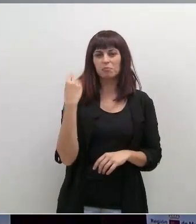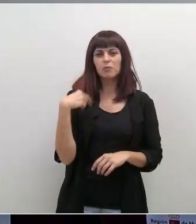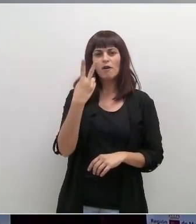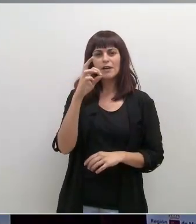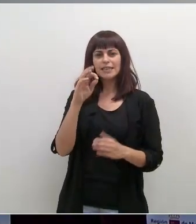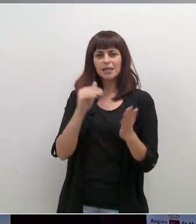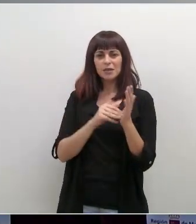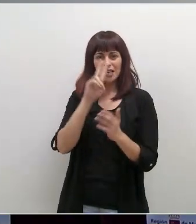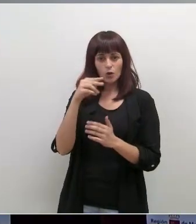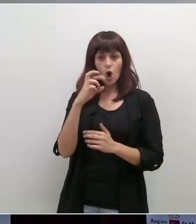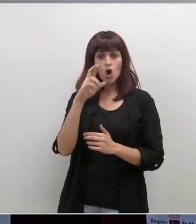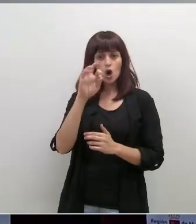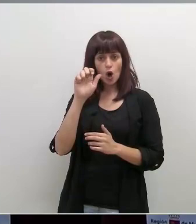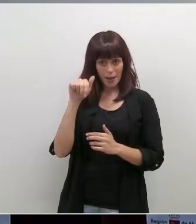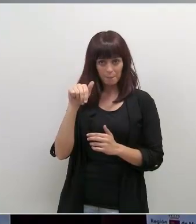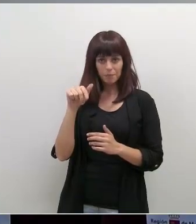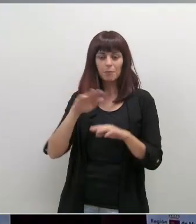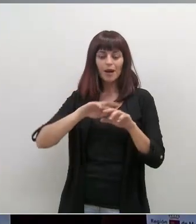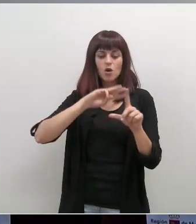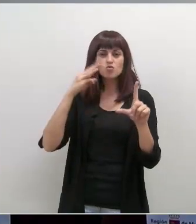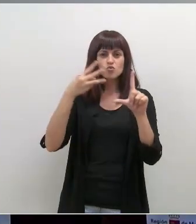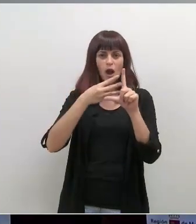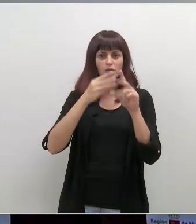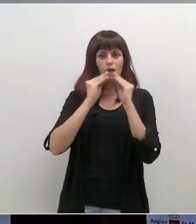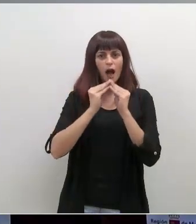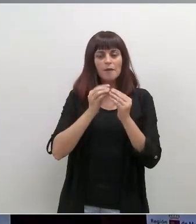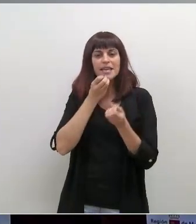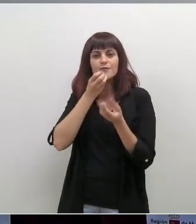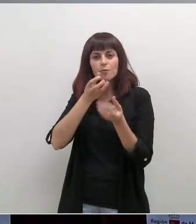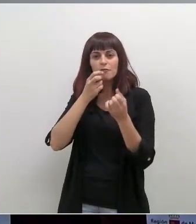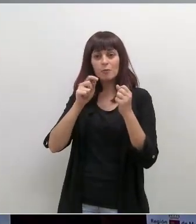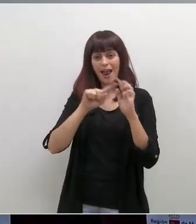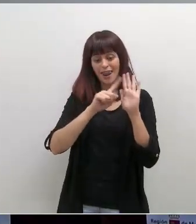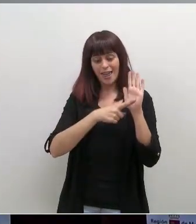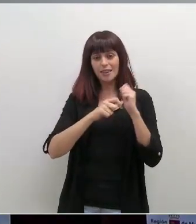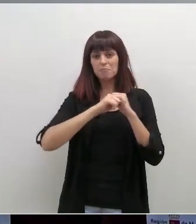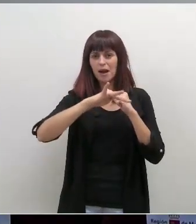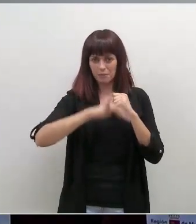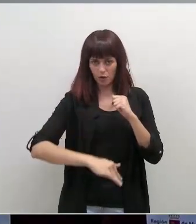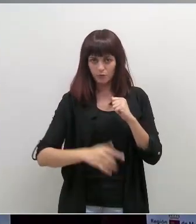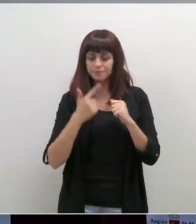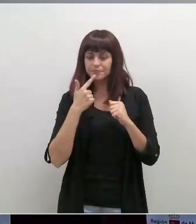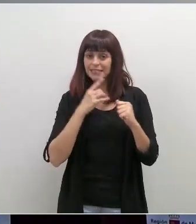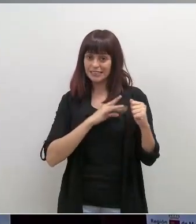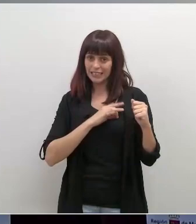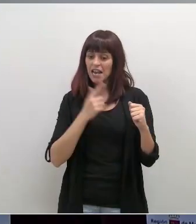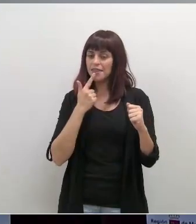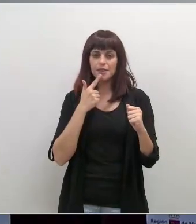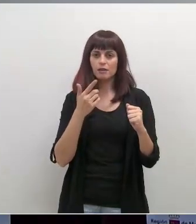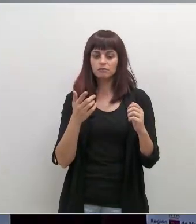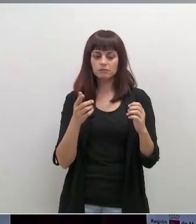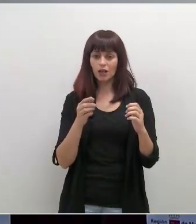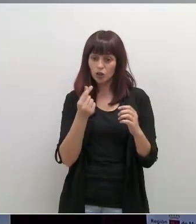a la CROEN para hacer una web mediante la que informar sobre la ley del Mar Menor. La intersindical de la Comunidad Autónoma ha pedido hoy la retirada inmediata